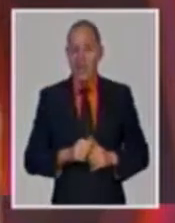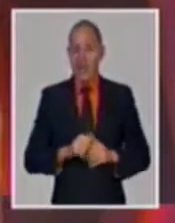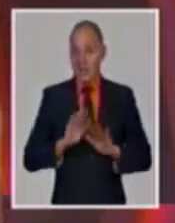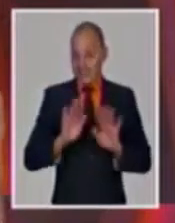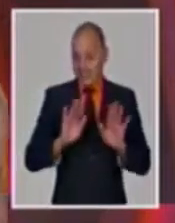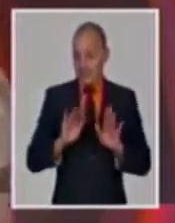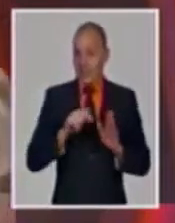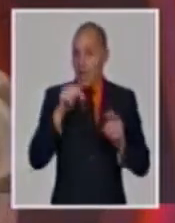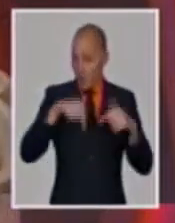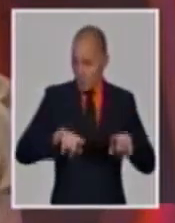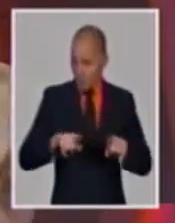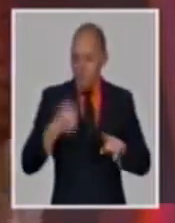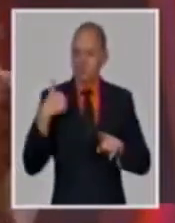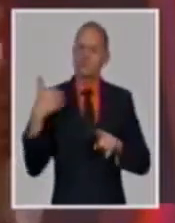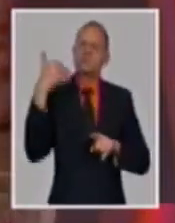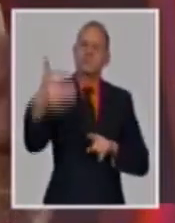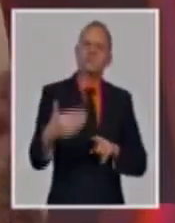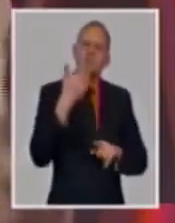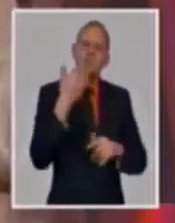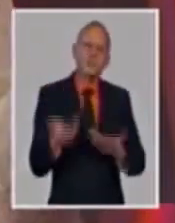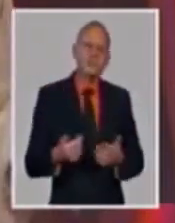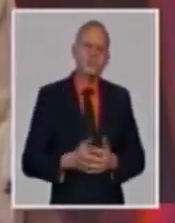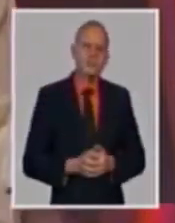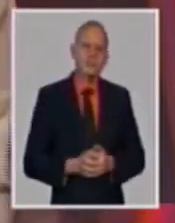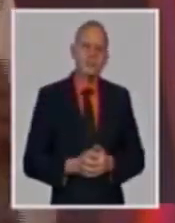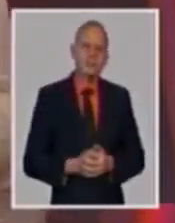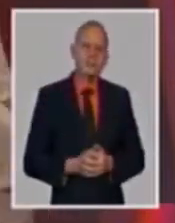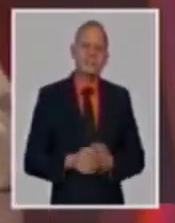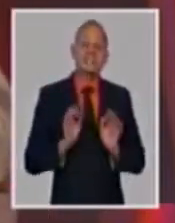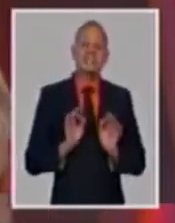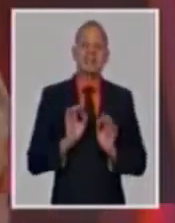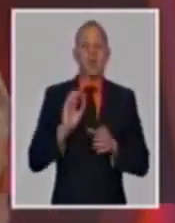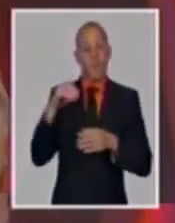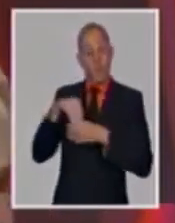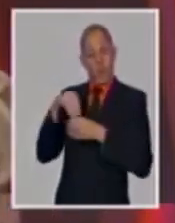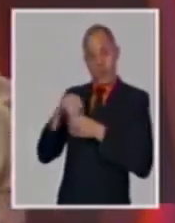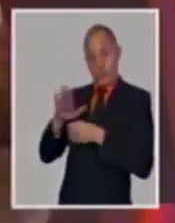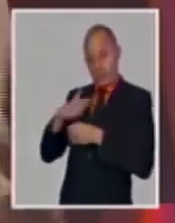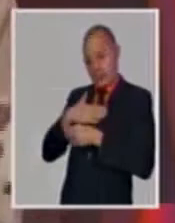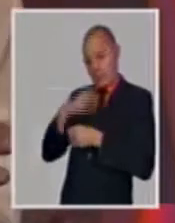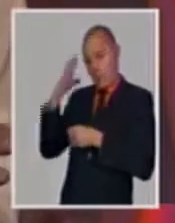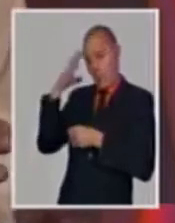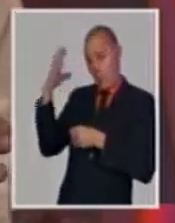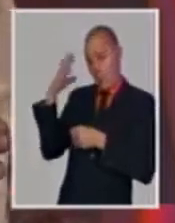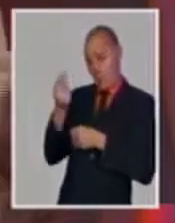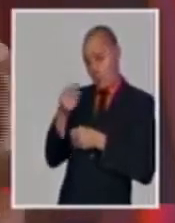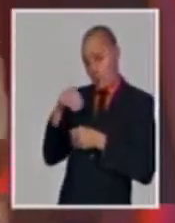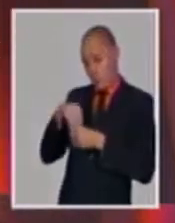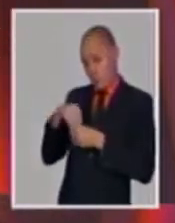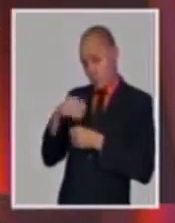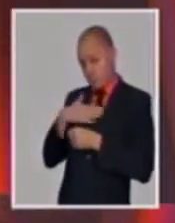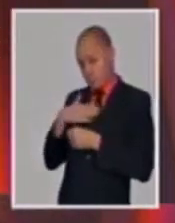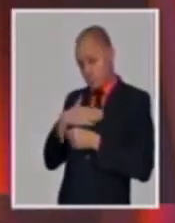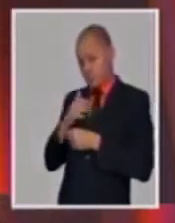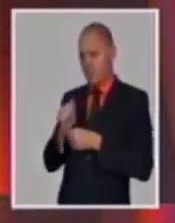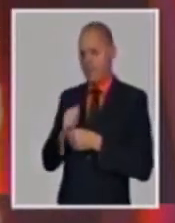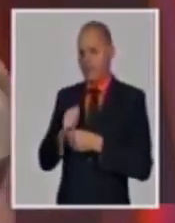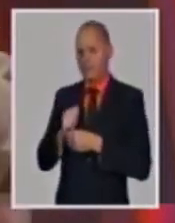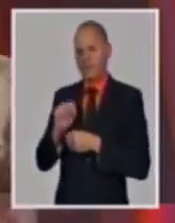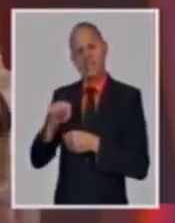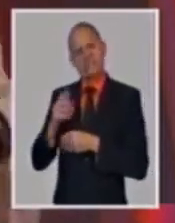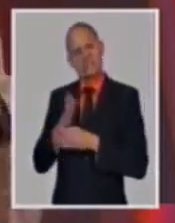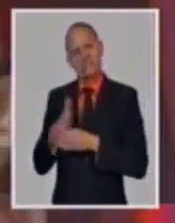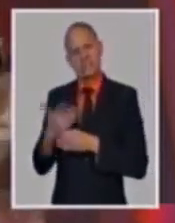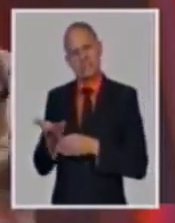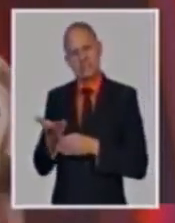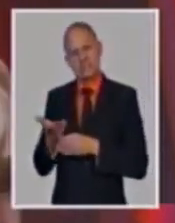cosas. Uno, lo que tiene un efecto directo en el presupuesto, porque el presupuesto del Estado no financia, y el otro enfoque es